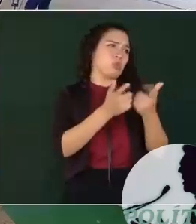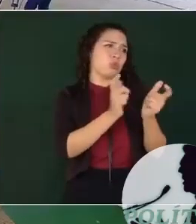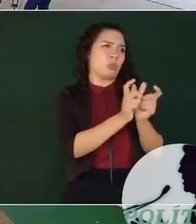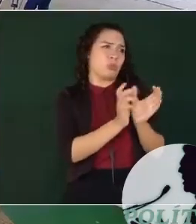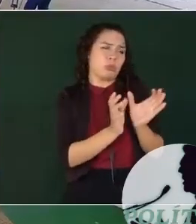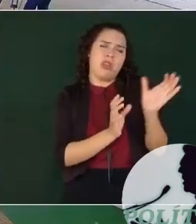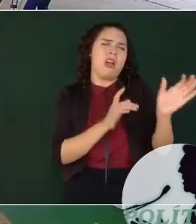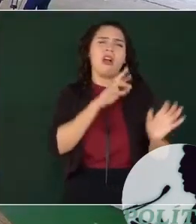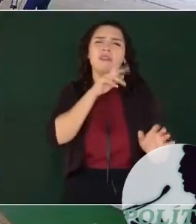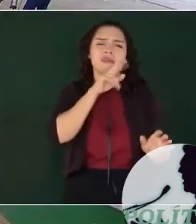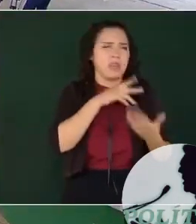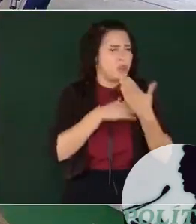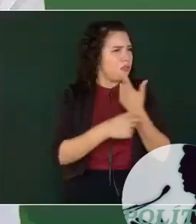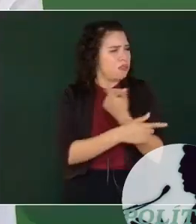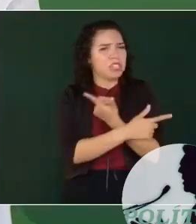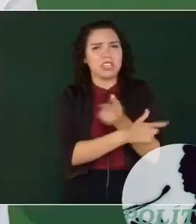es ningún delito.